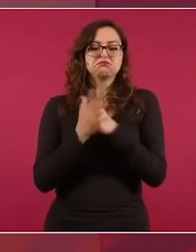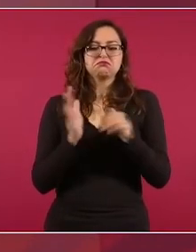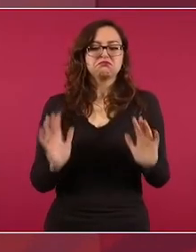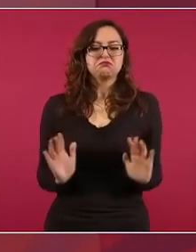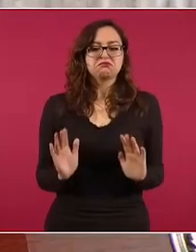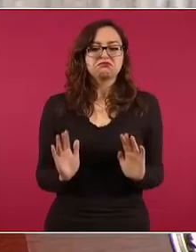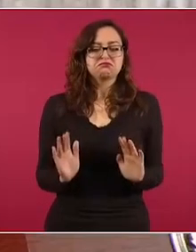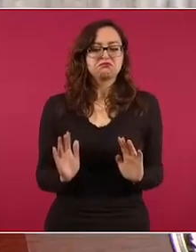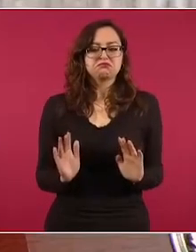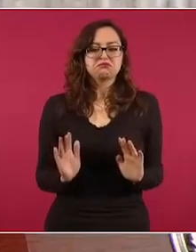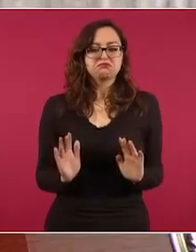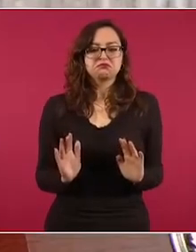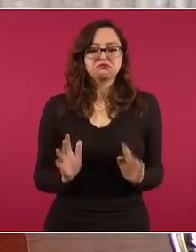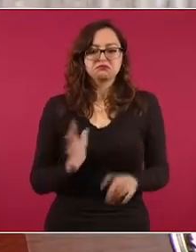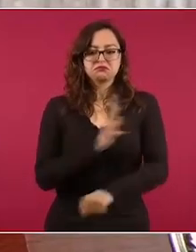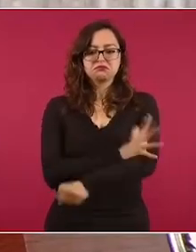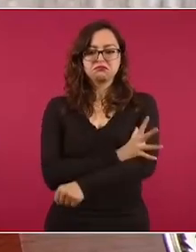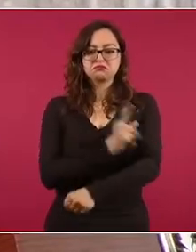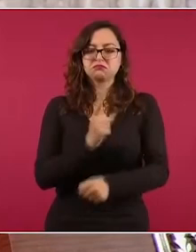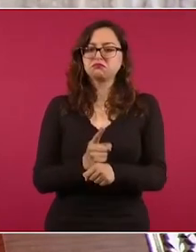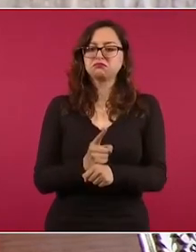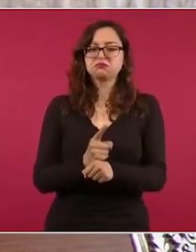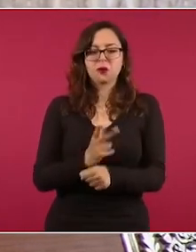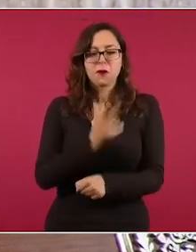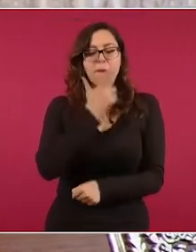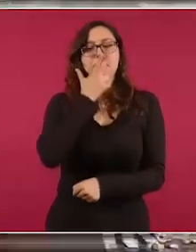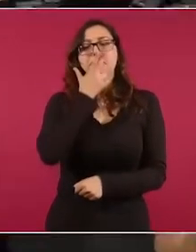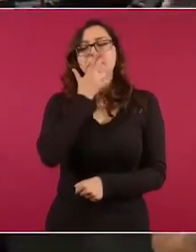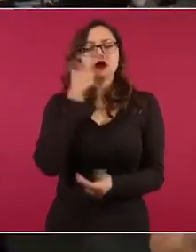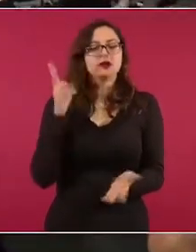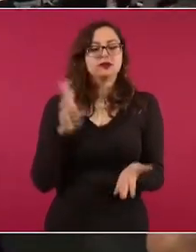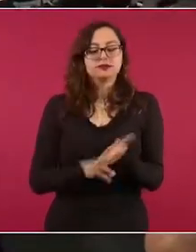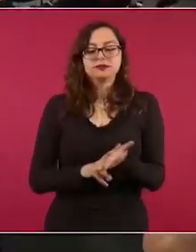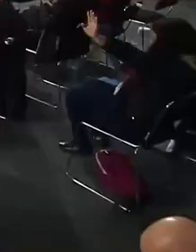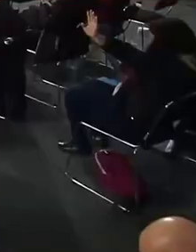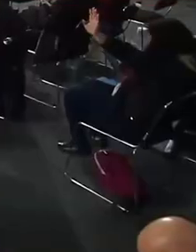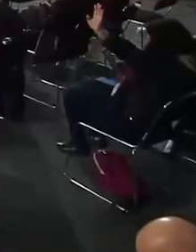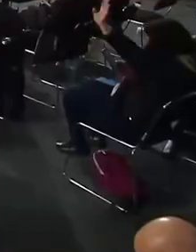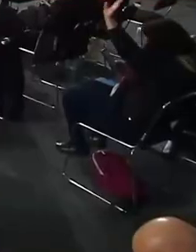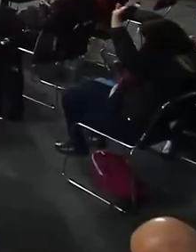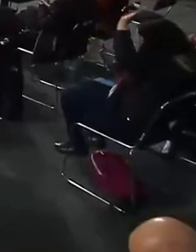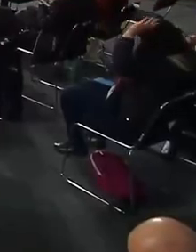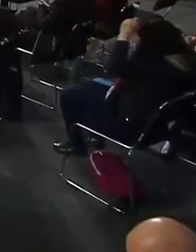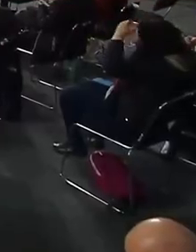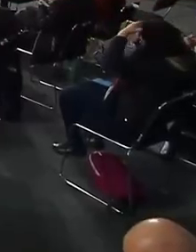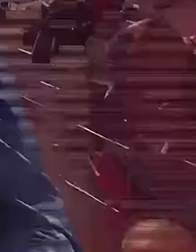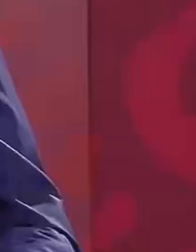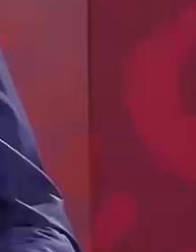Y la honestidad es lo que estimo más importante en mi vida.